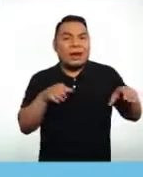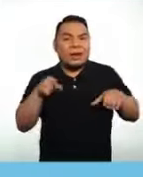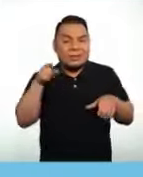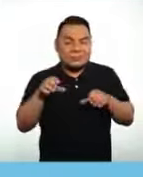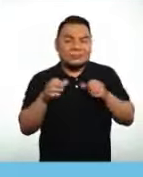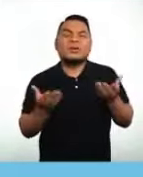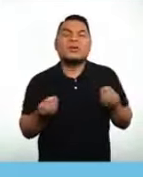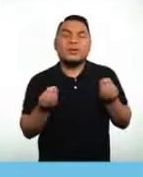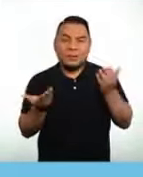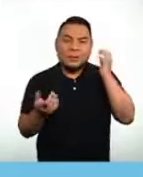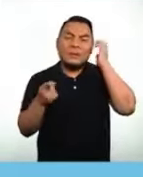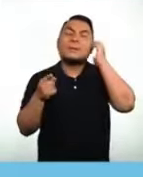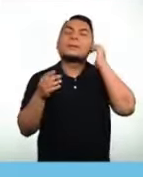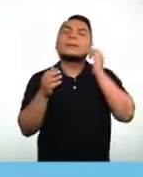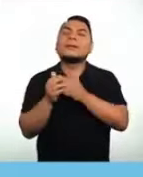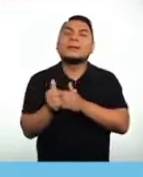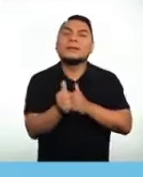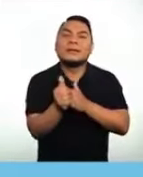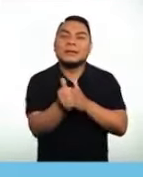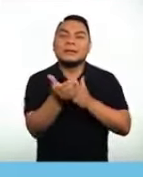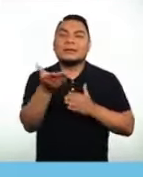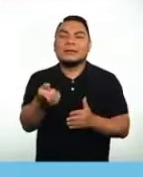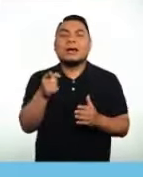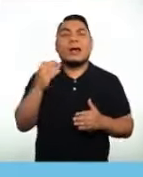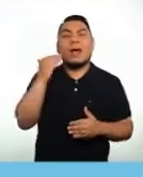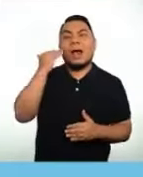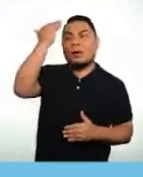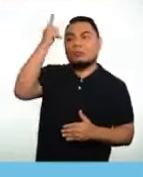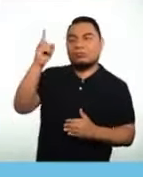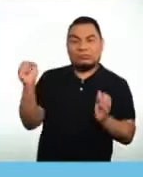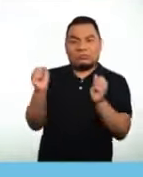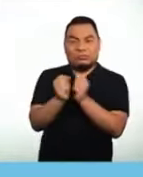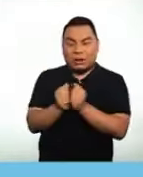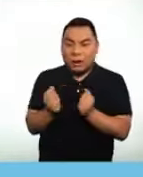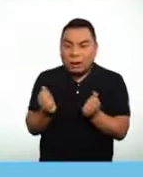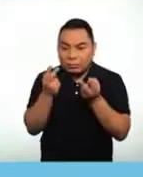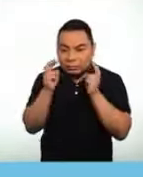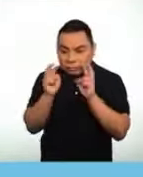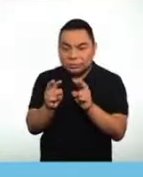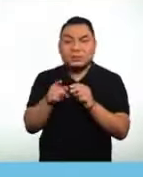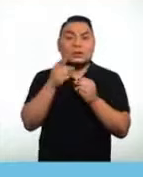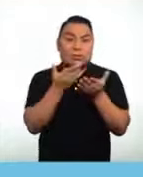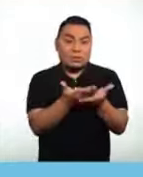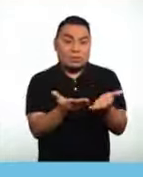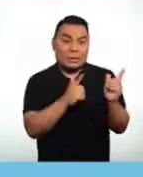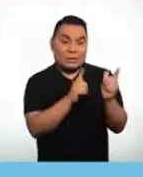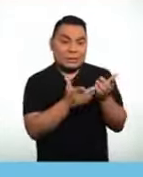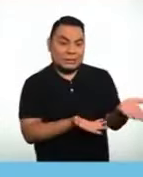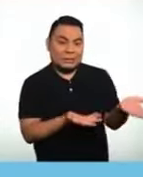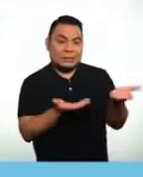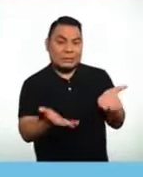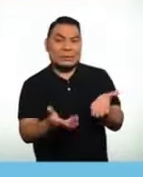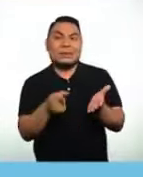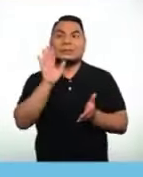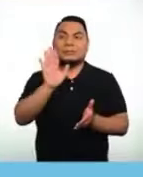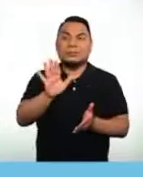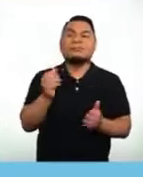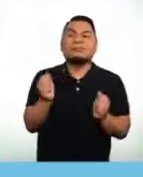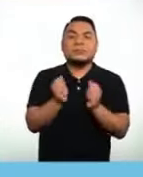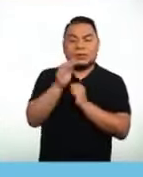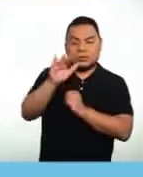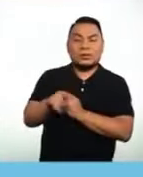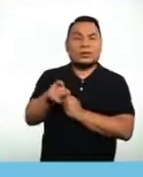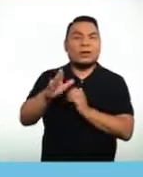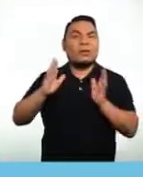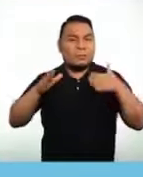que pueda desarrollar esta actividad guiada o guiado por un adulto. Tengan los materiales listos y